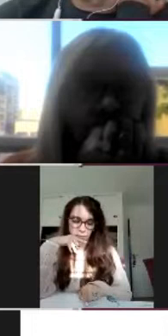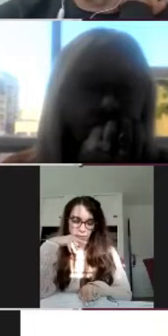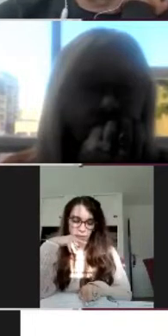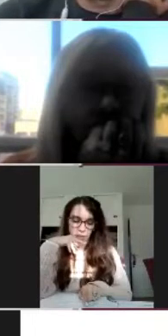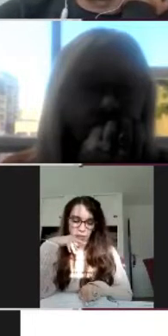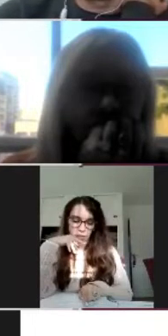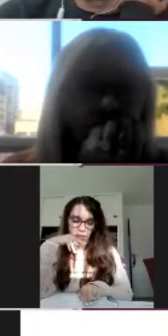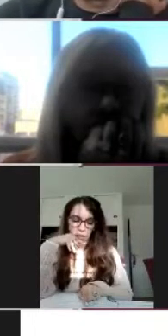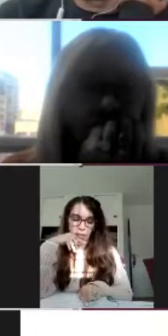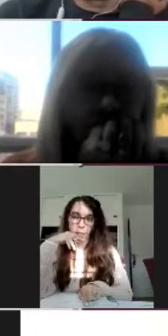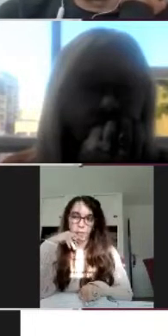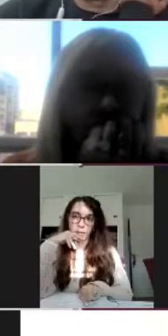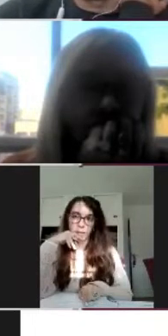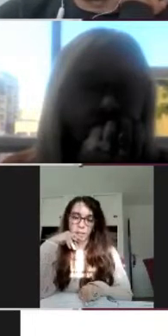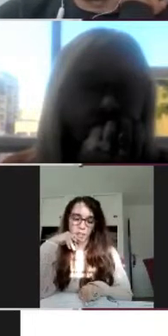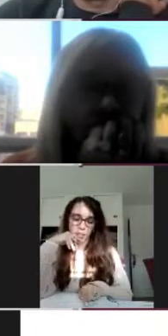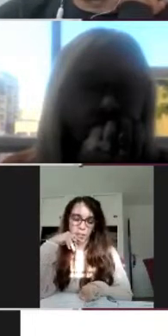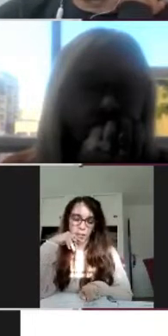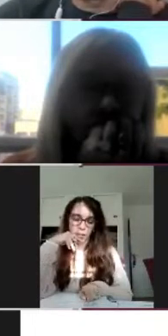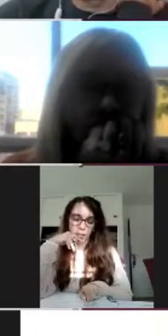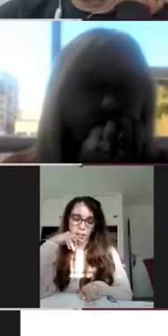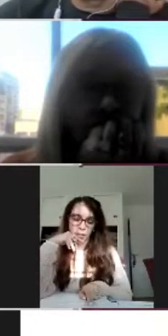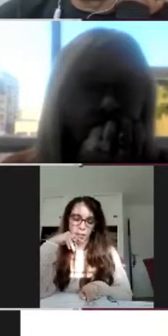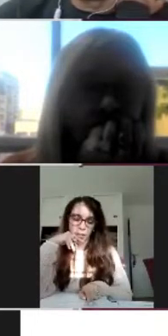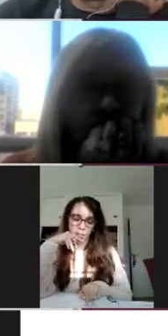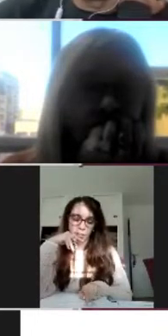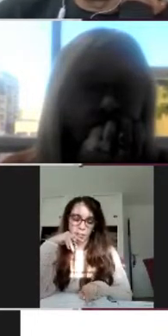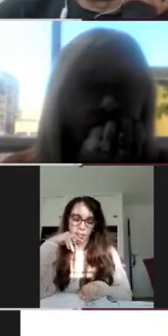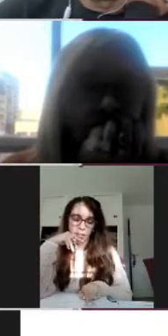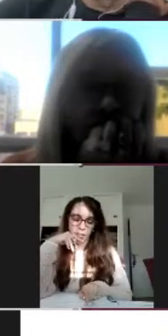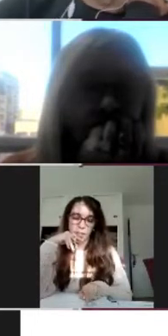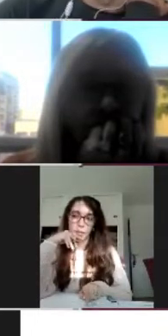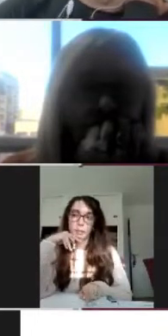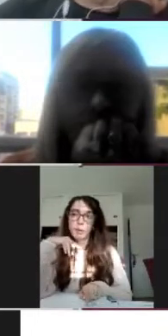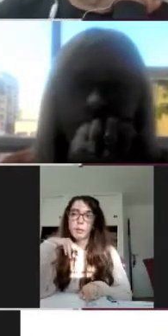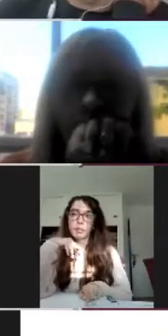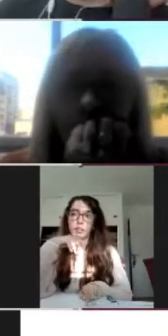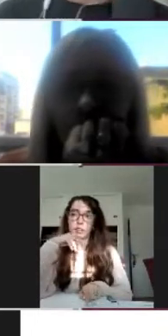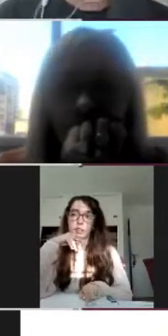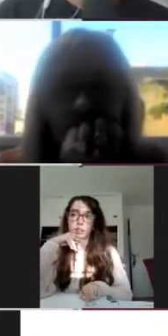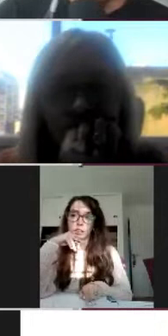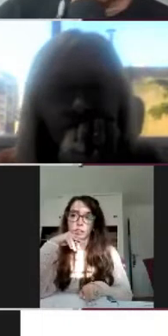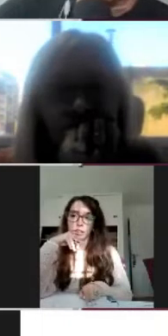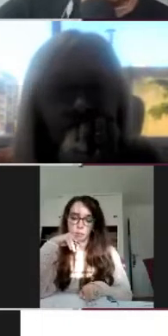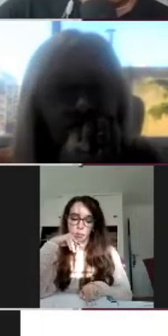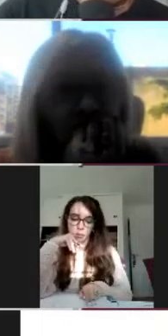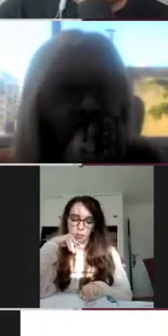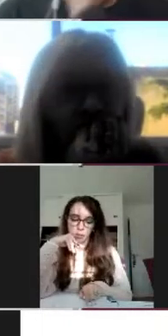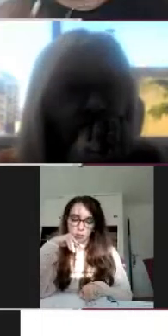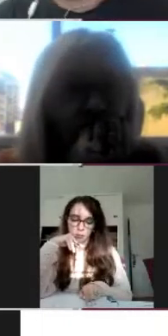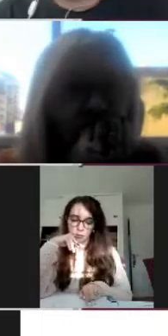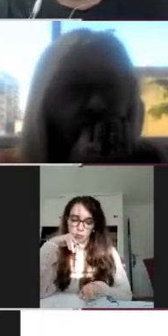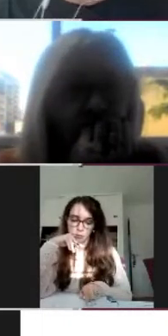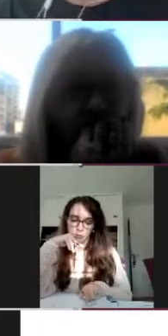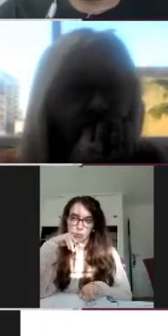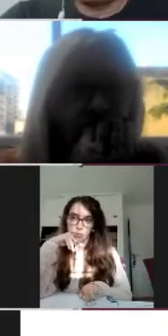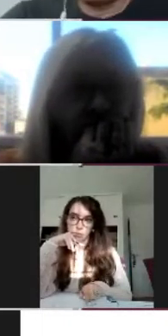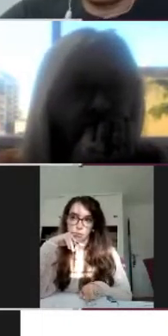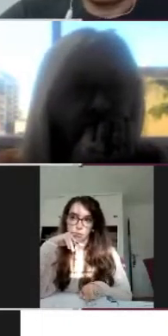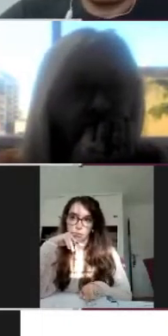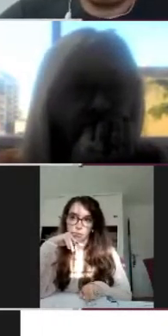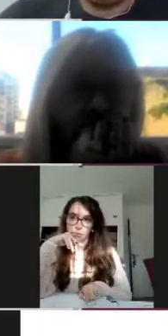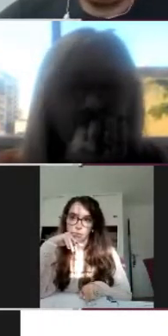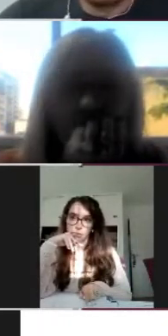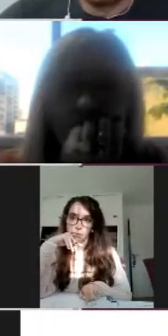fíjate. El último año, el 84, dice 395.469. Sí, ¿qué quiere que me explique, doctor?